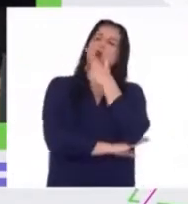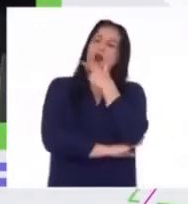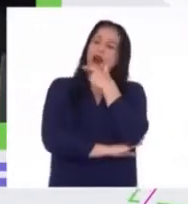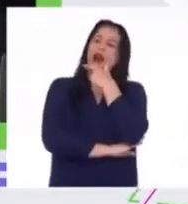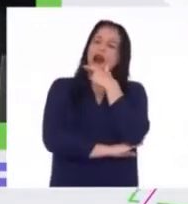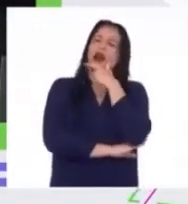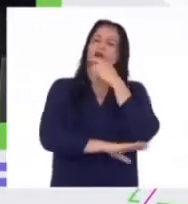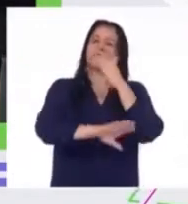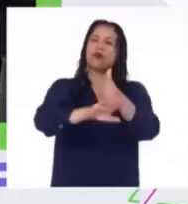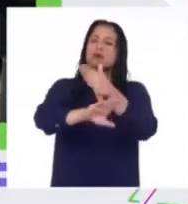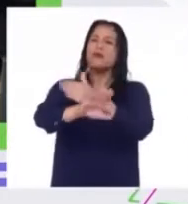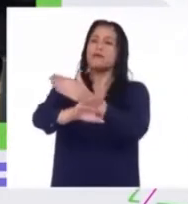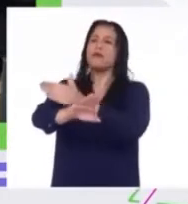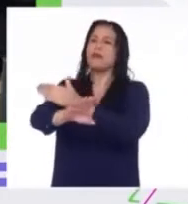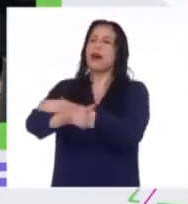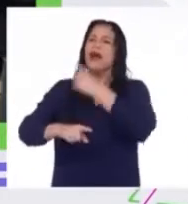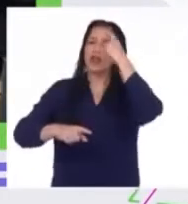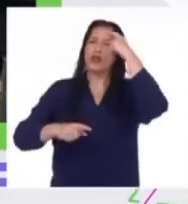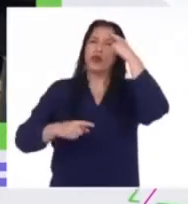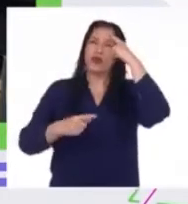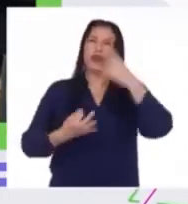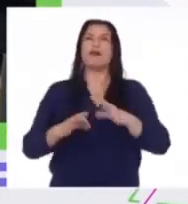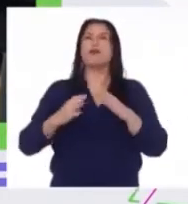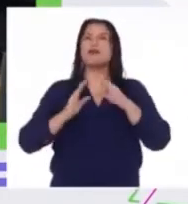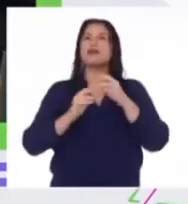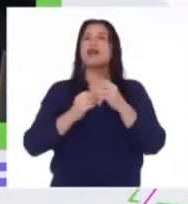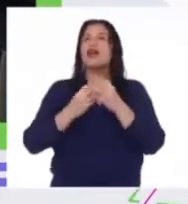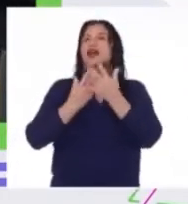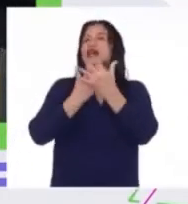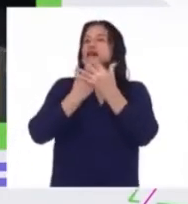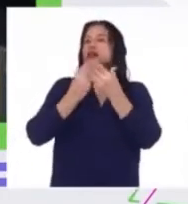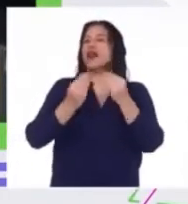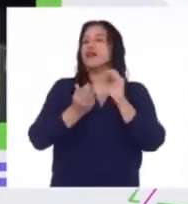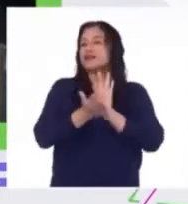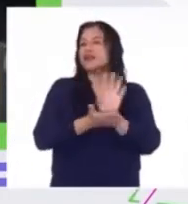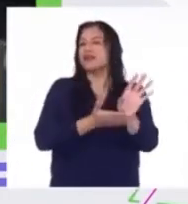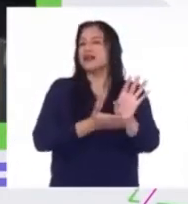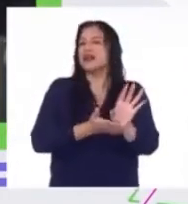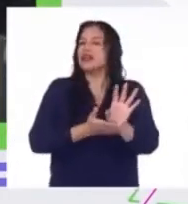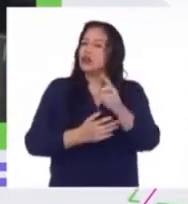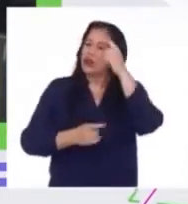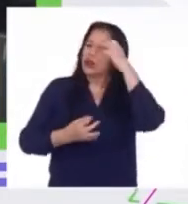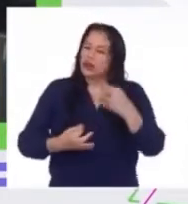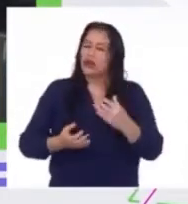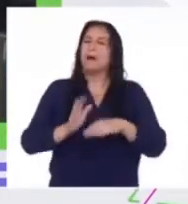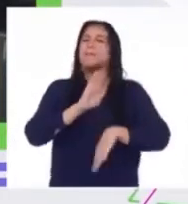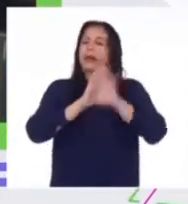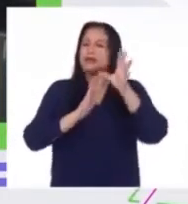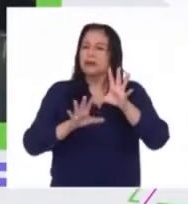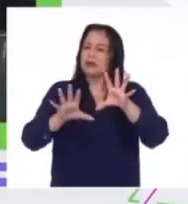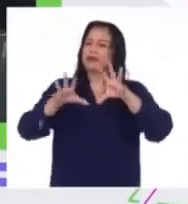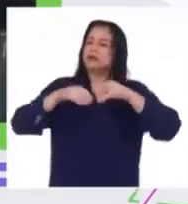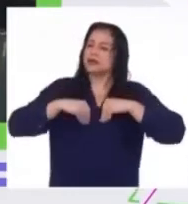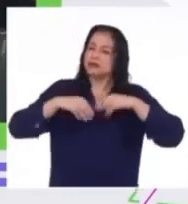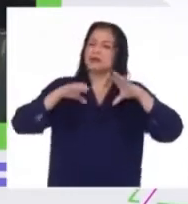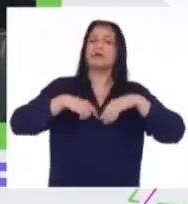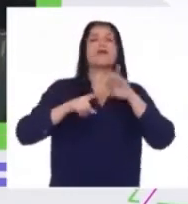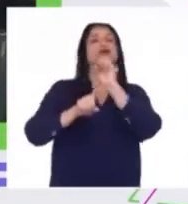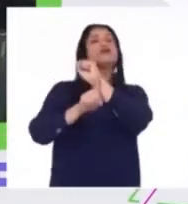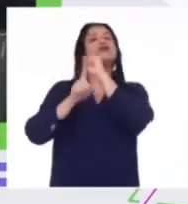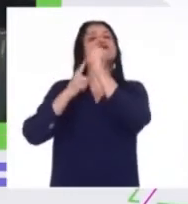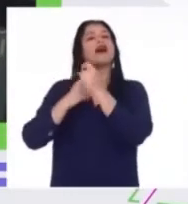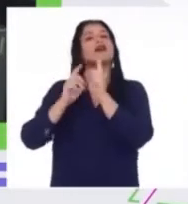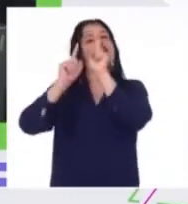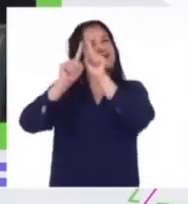avances. Veo que vamos desterrando a la discriminación. Vemos que nos vamos aceptando cada vez más como una sociedad